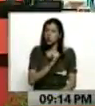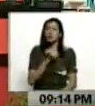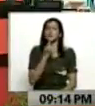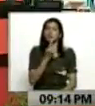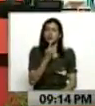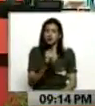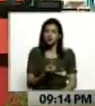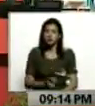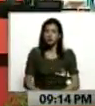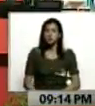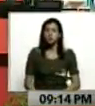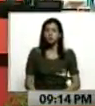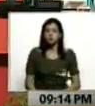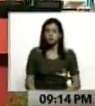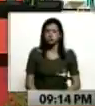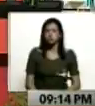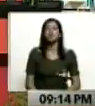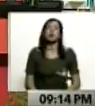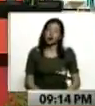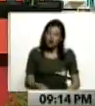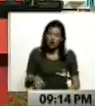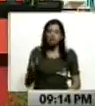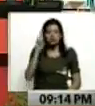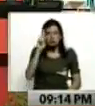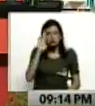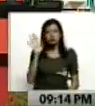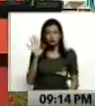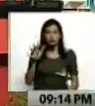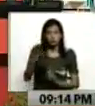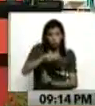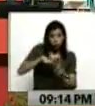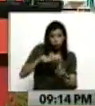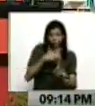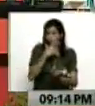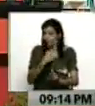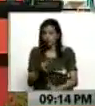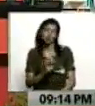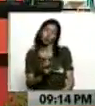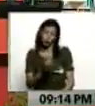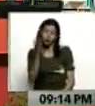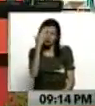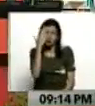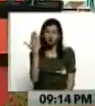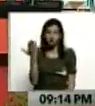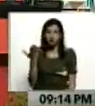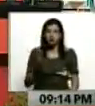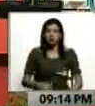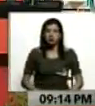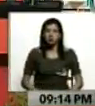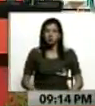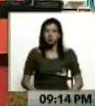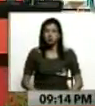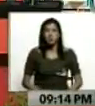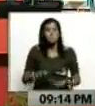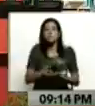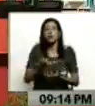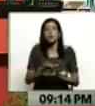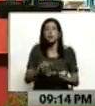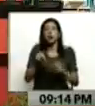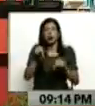cosa no no que Este claro nosotros reconocemos que la situación no es no está fácil No claro que